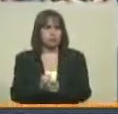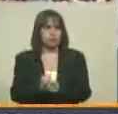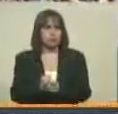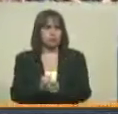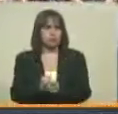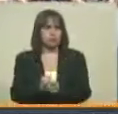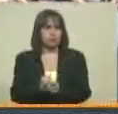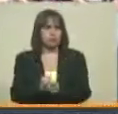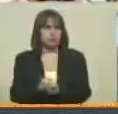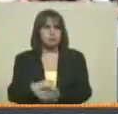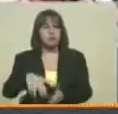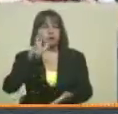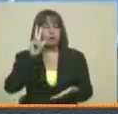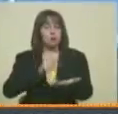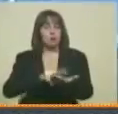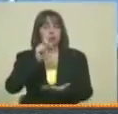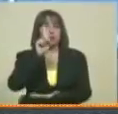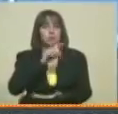aprobando